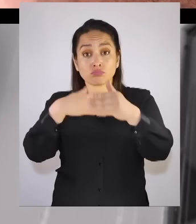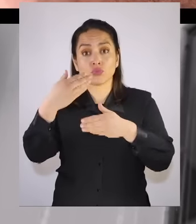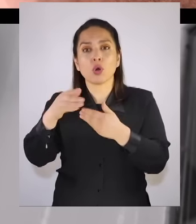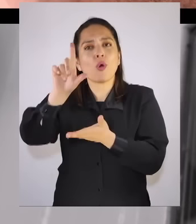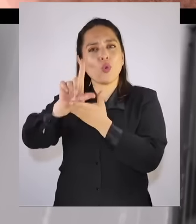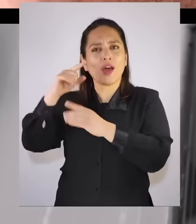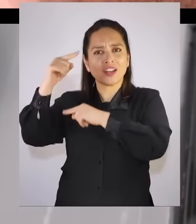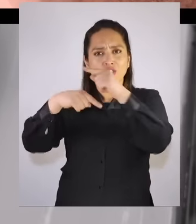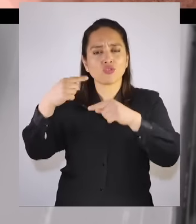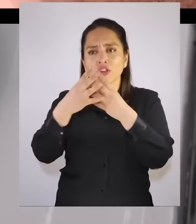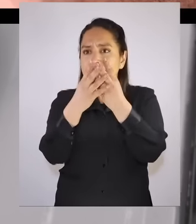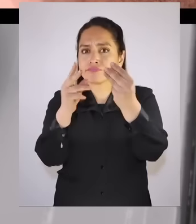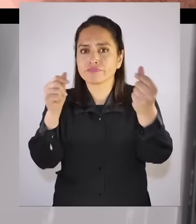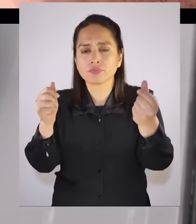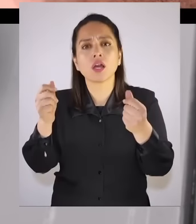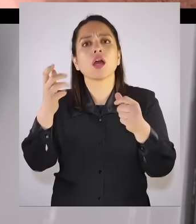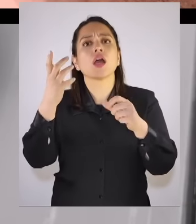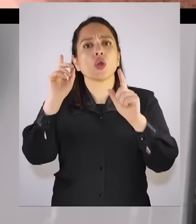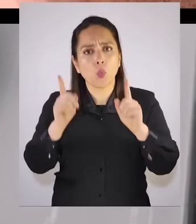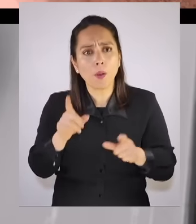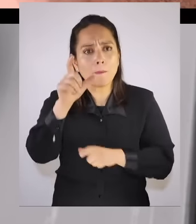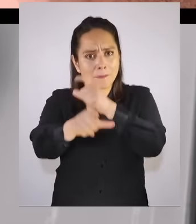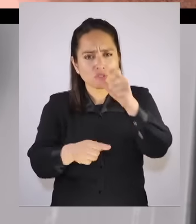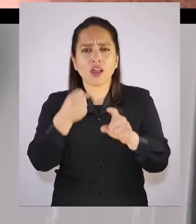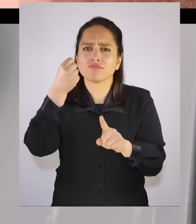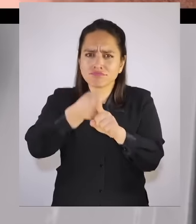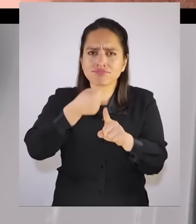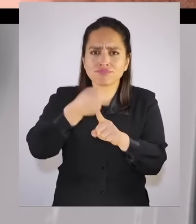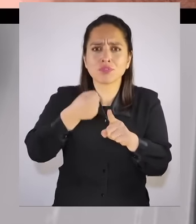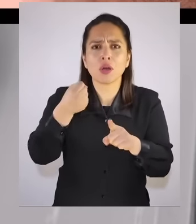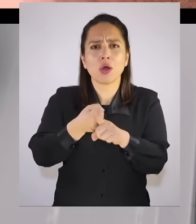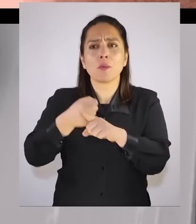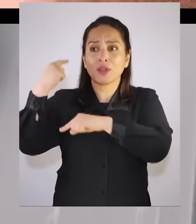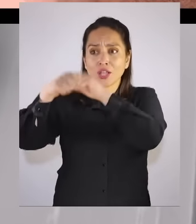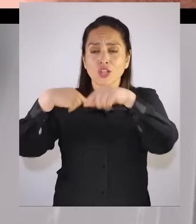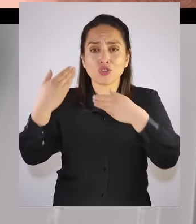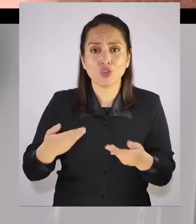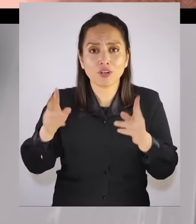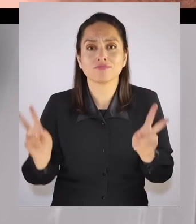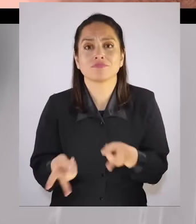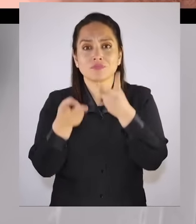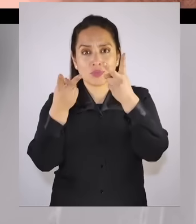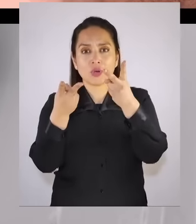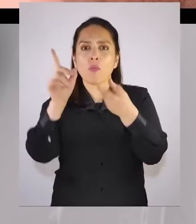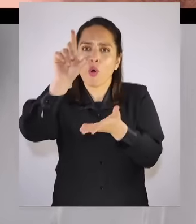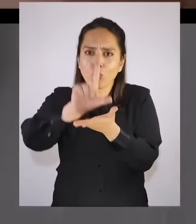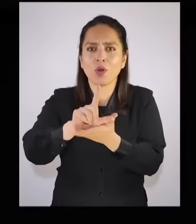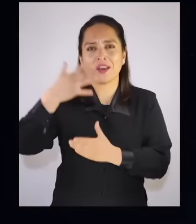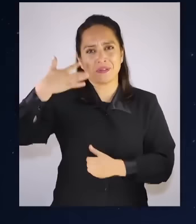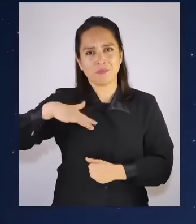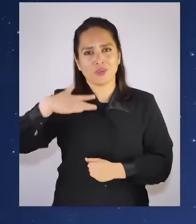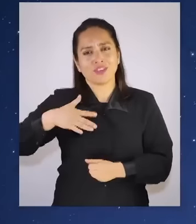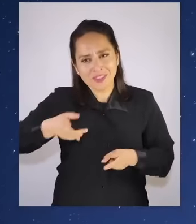en la historia, todavía hay quienes trabajan por rescatar su legado y darle el lugar que se merece.